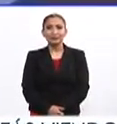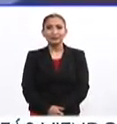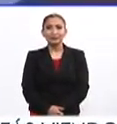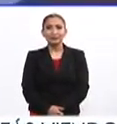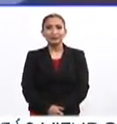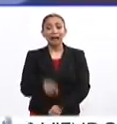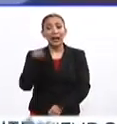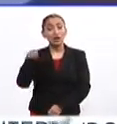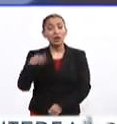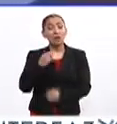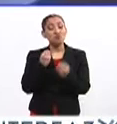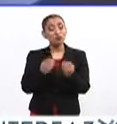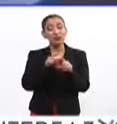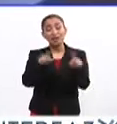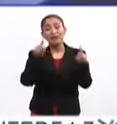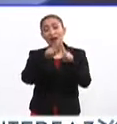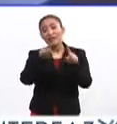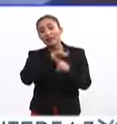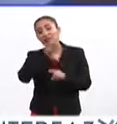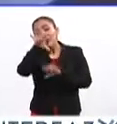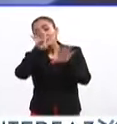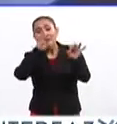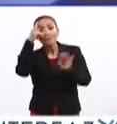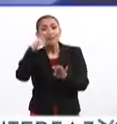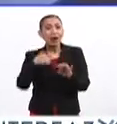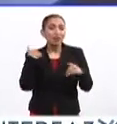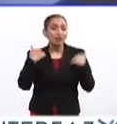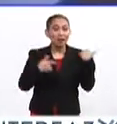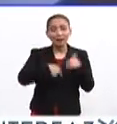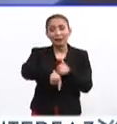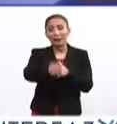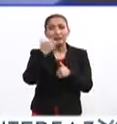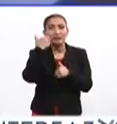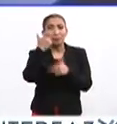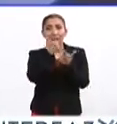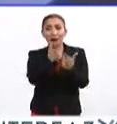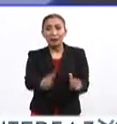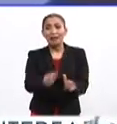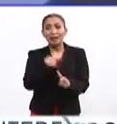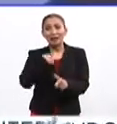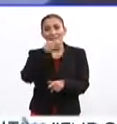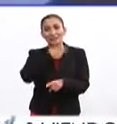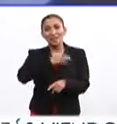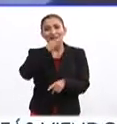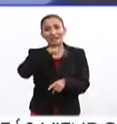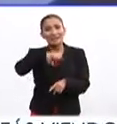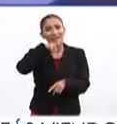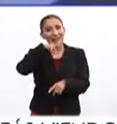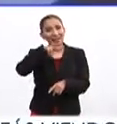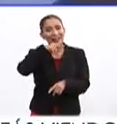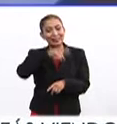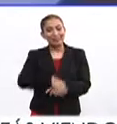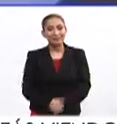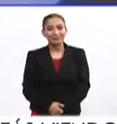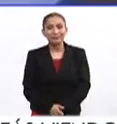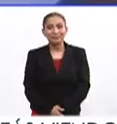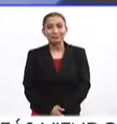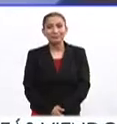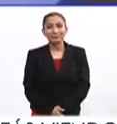Pues ahí está una de las muchas opciones que seguramente habrá para disfrutar el tiempo libre en estas fiestas de